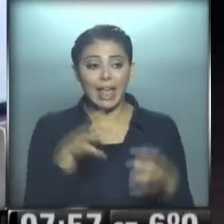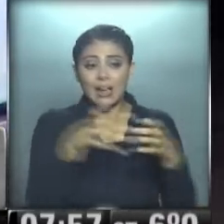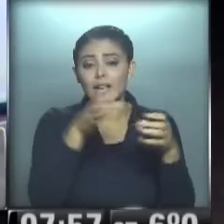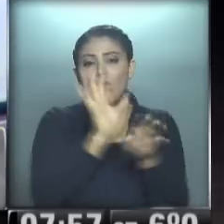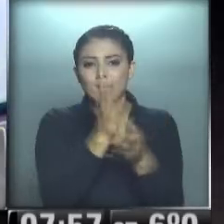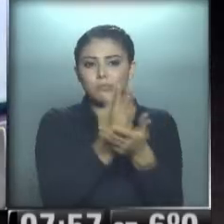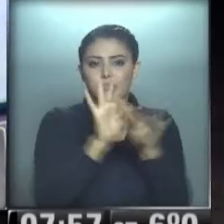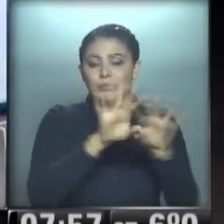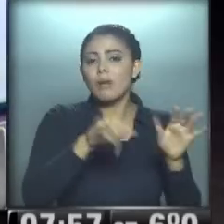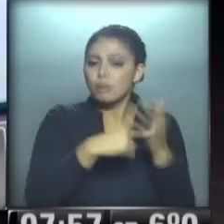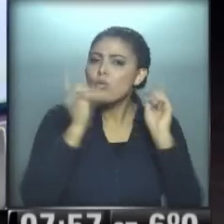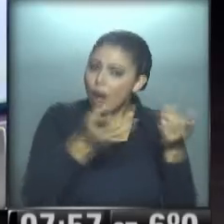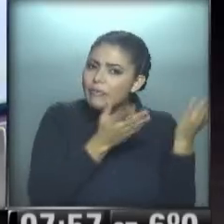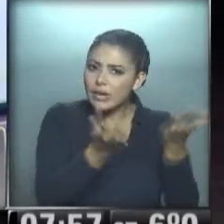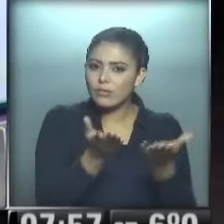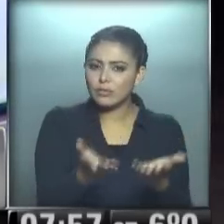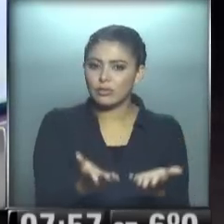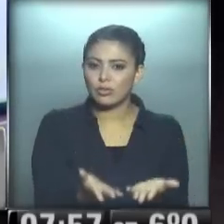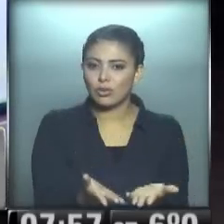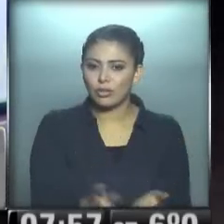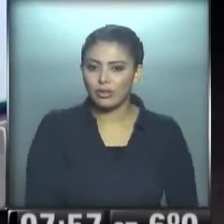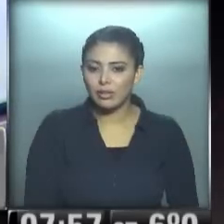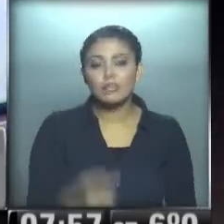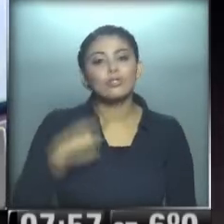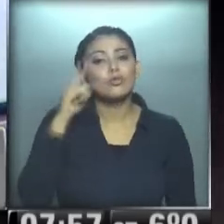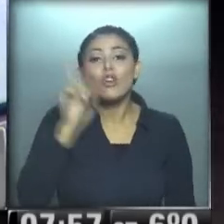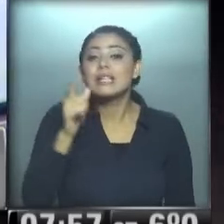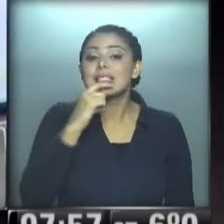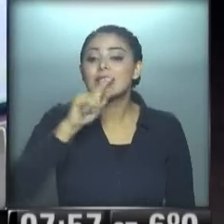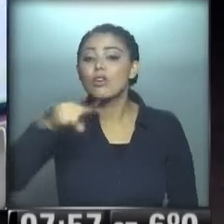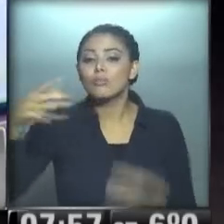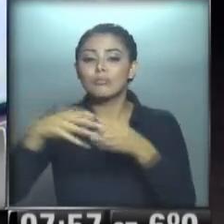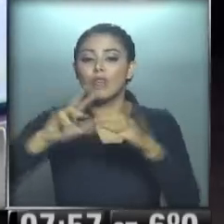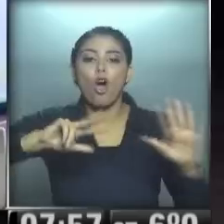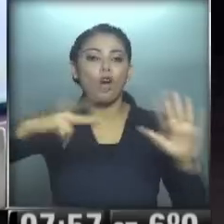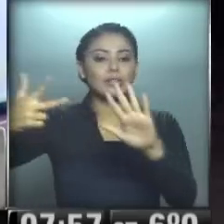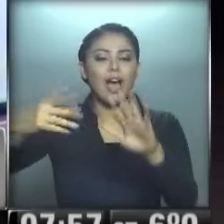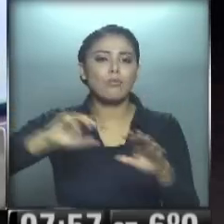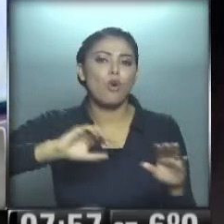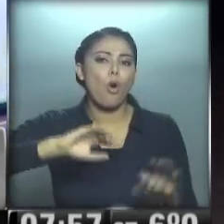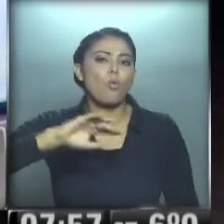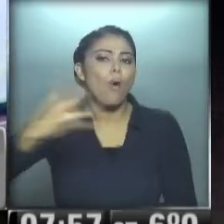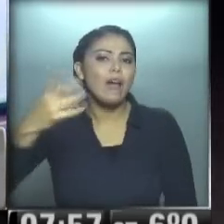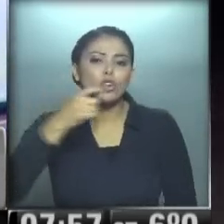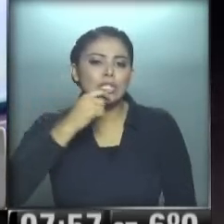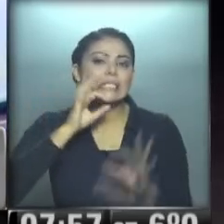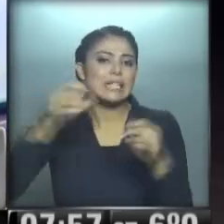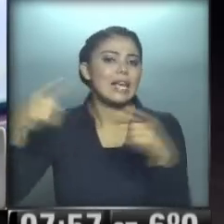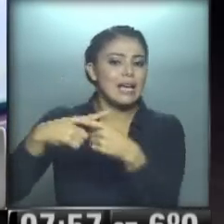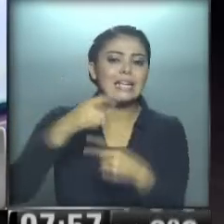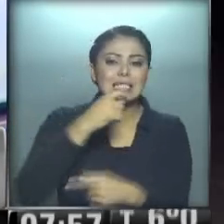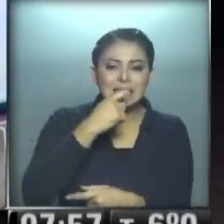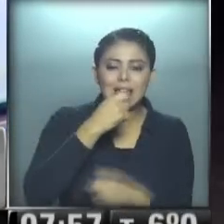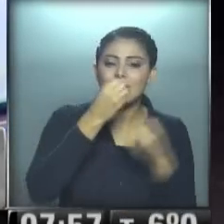Pero igual es un gran beneficio para... Yo no sé si a un rival en octavos de final o en cuartos de final si llegan, si le conviene